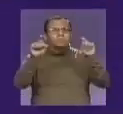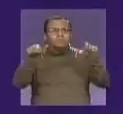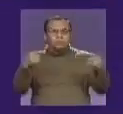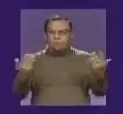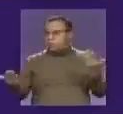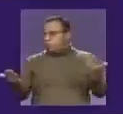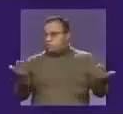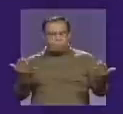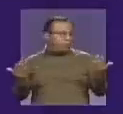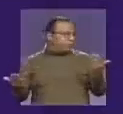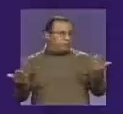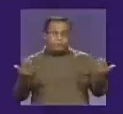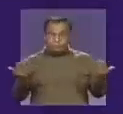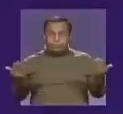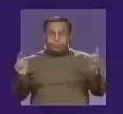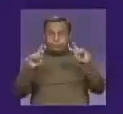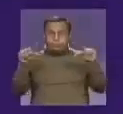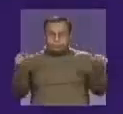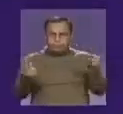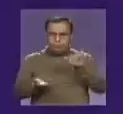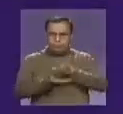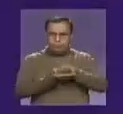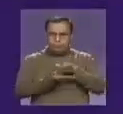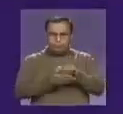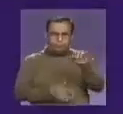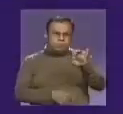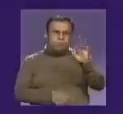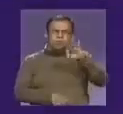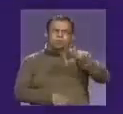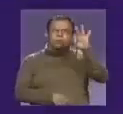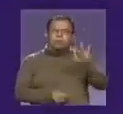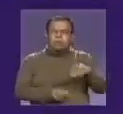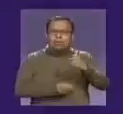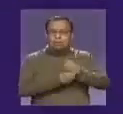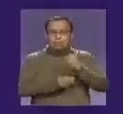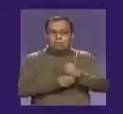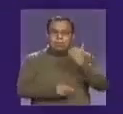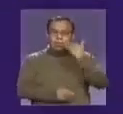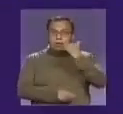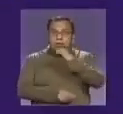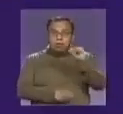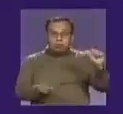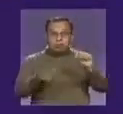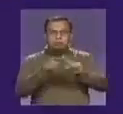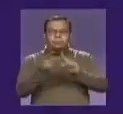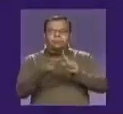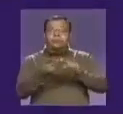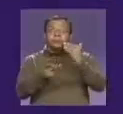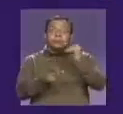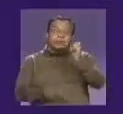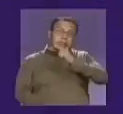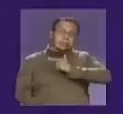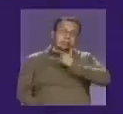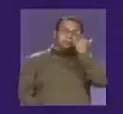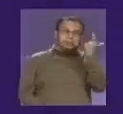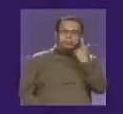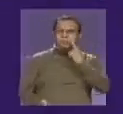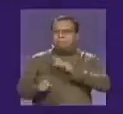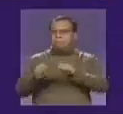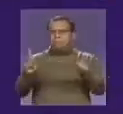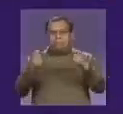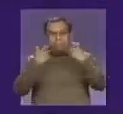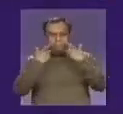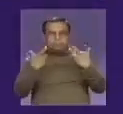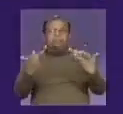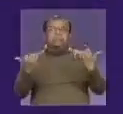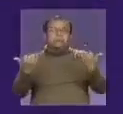esa comparación de justamente la tasa de desempleo entre mujeres negras y, por ejemplo, mujeres blancas, la diferencia es